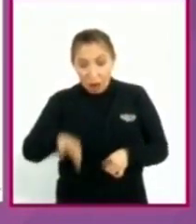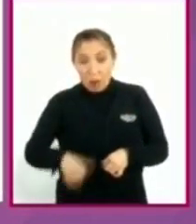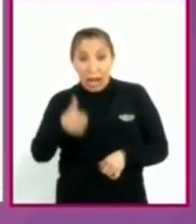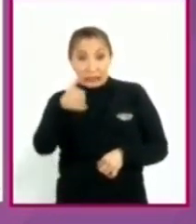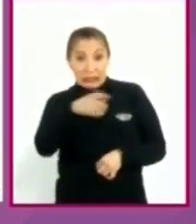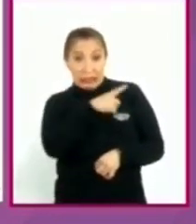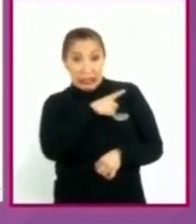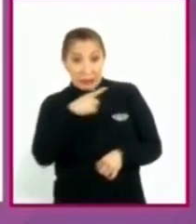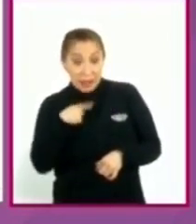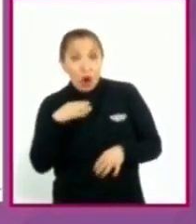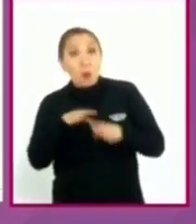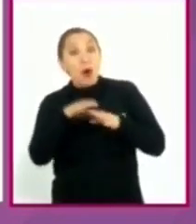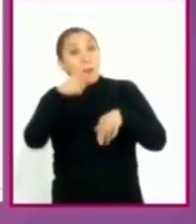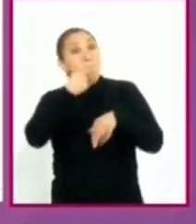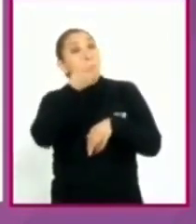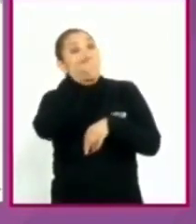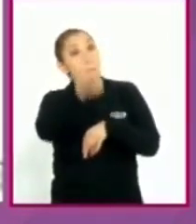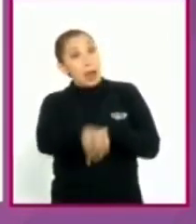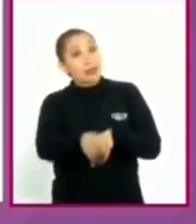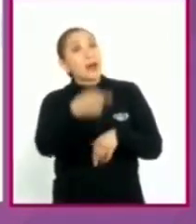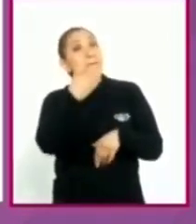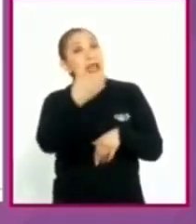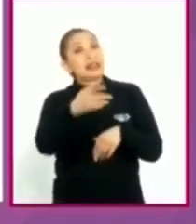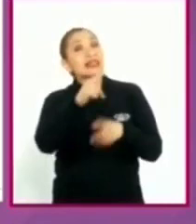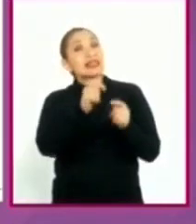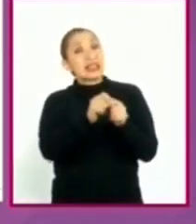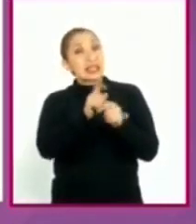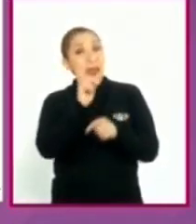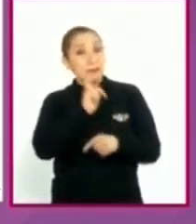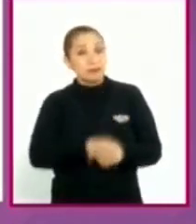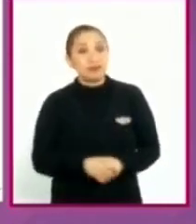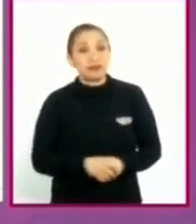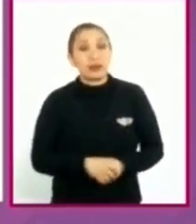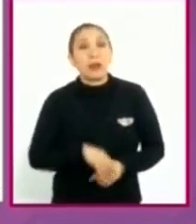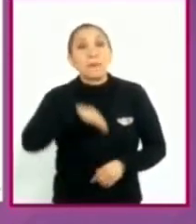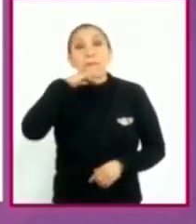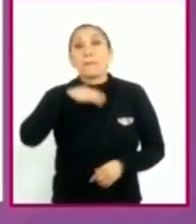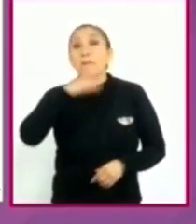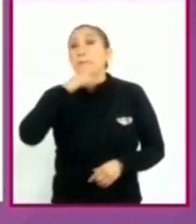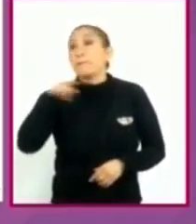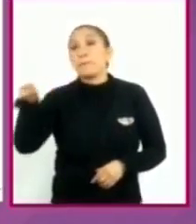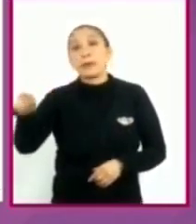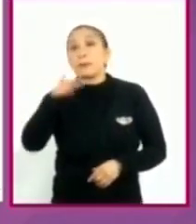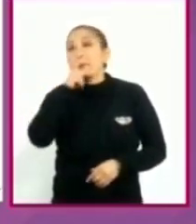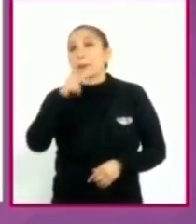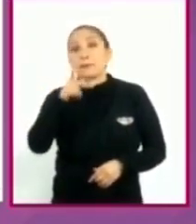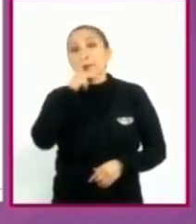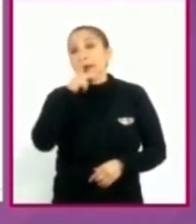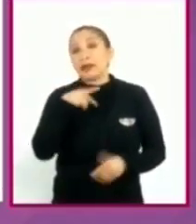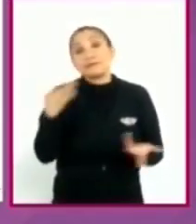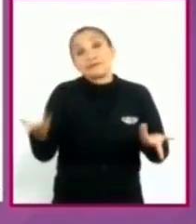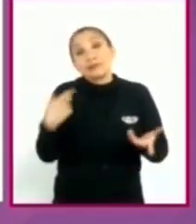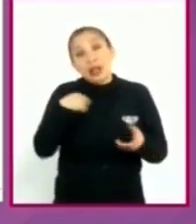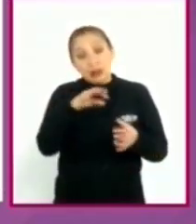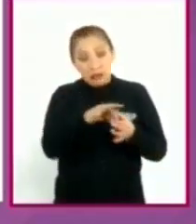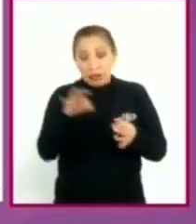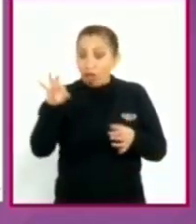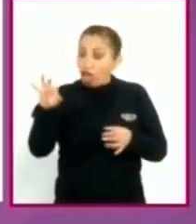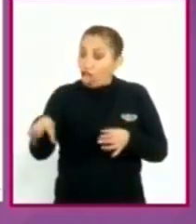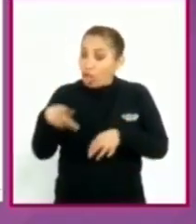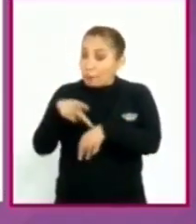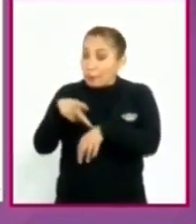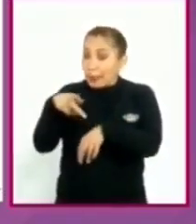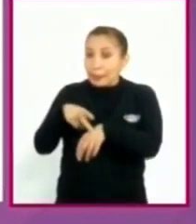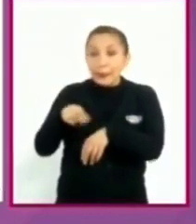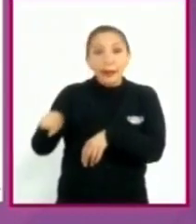hacerse, que es como manda la buena crianza. Se descuidó el tata. Fue que lo puso sobre una piedra